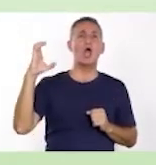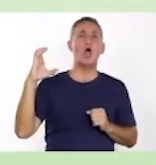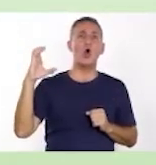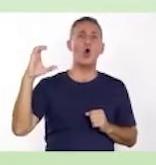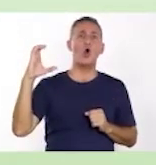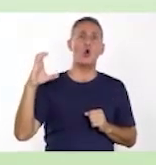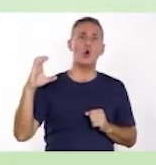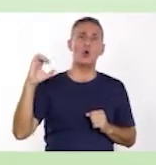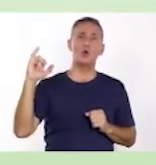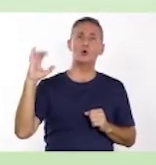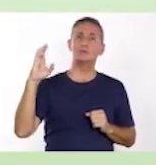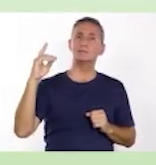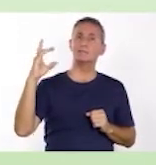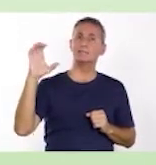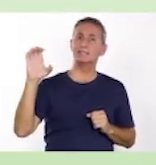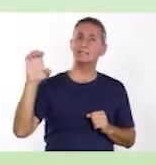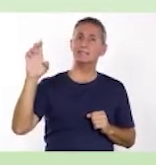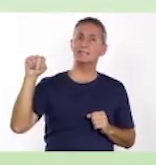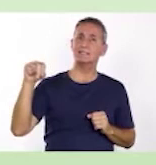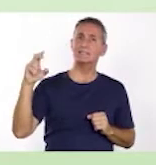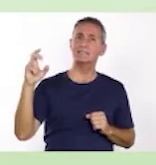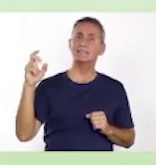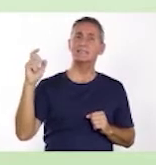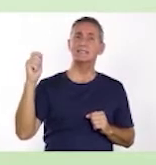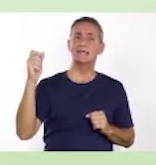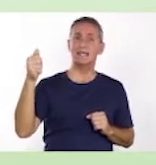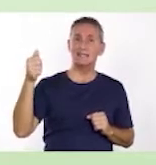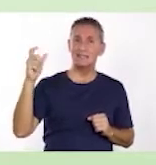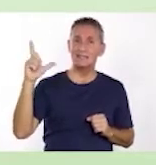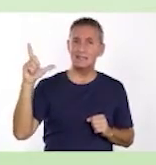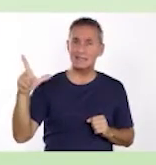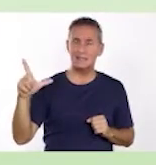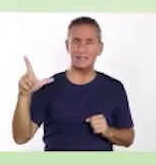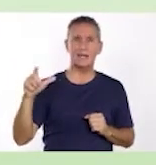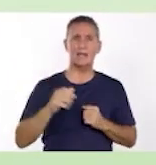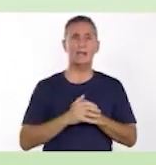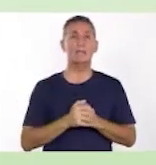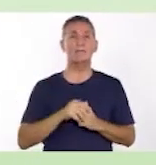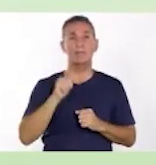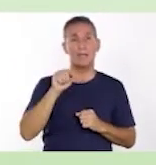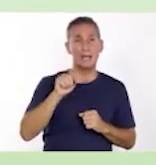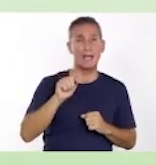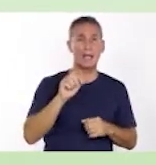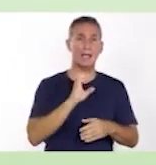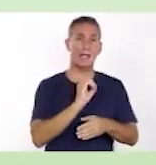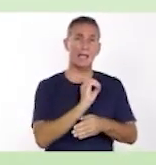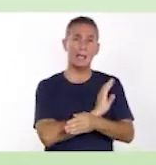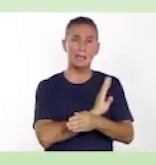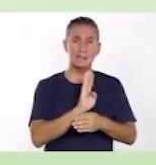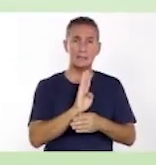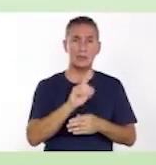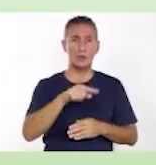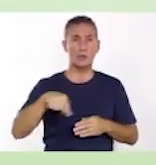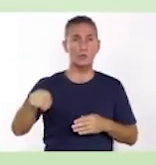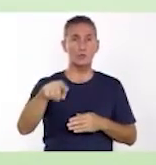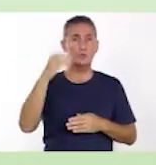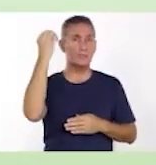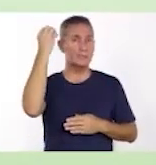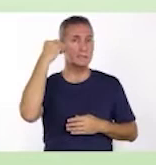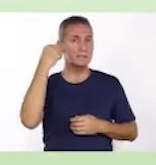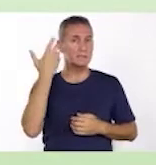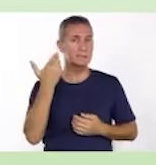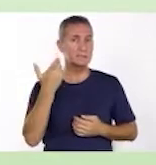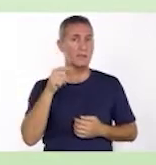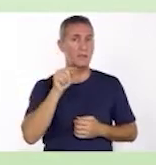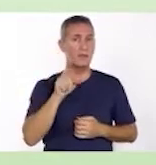Considerado el padre de la comedia francesa. Él, en esta obra, se darán cuenta, esto